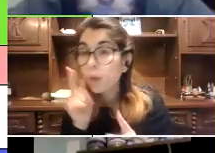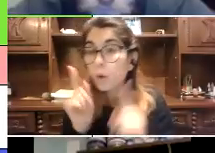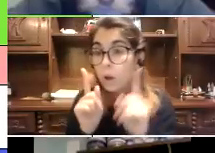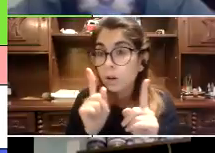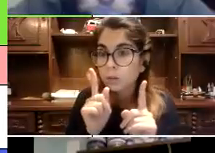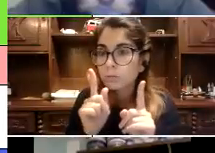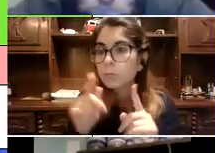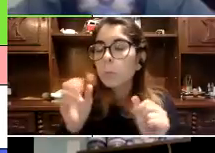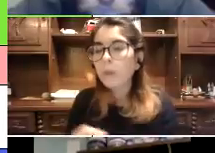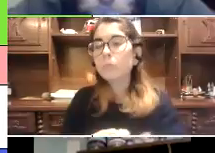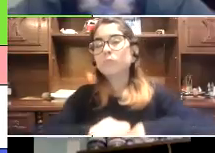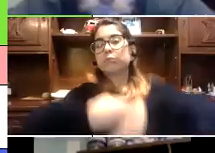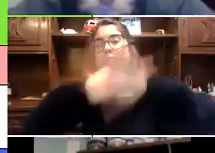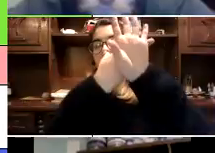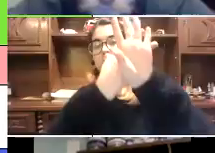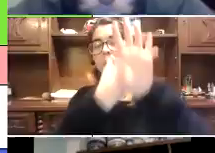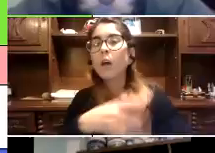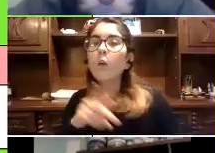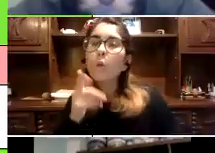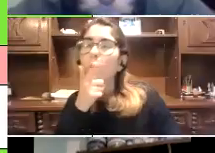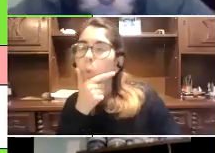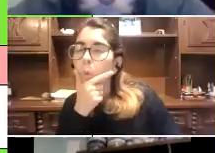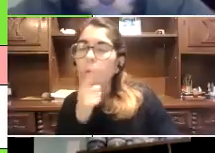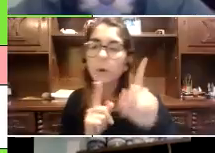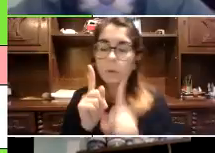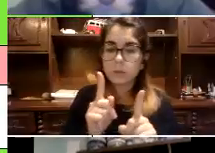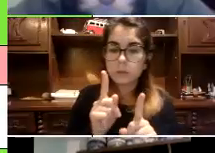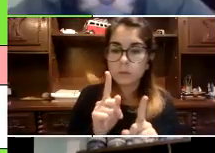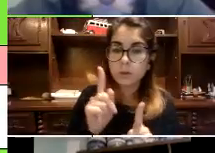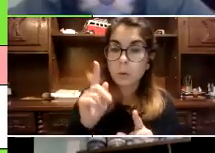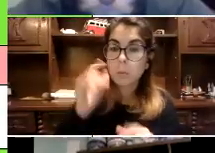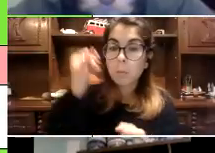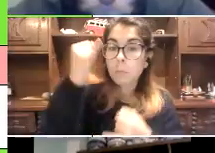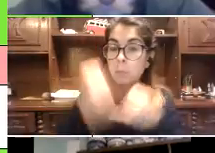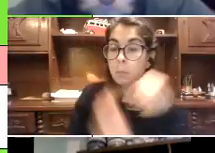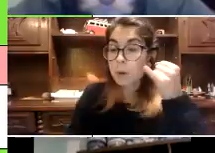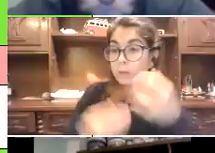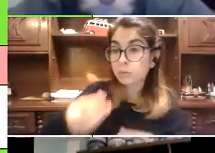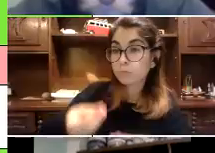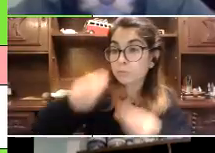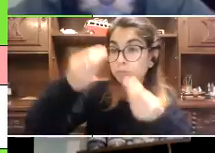evaluación y el plazo de entrega va a ser el 13 de julio. ¿Ya?